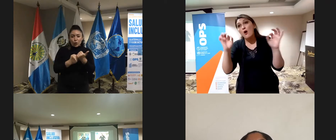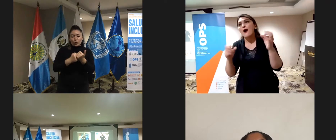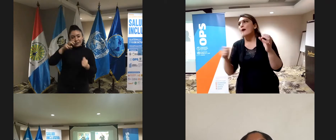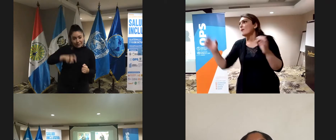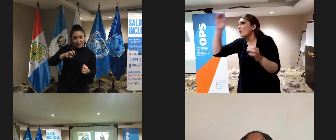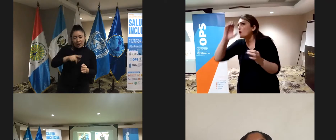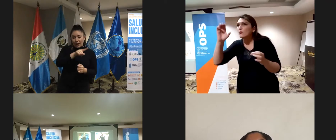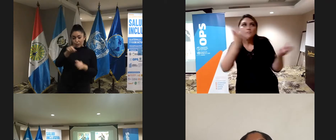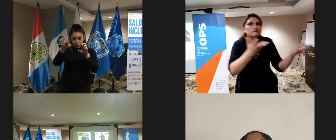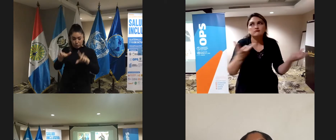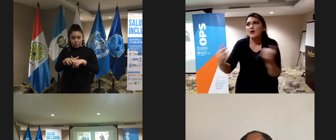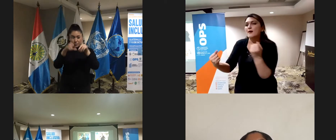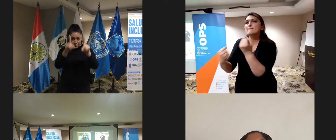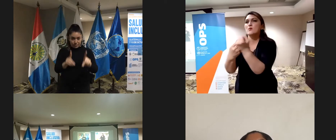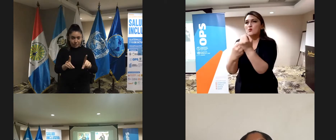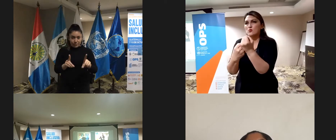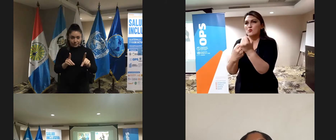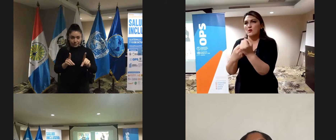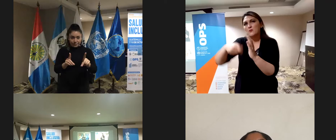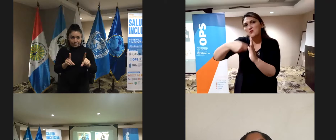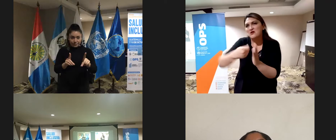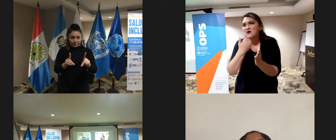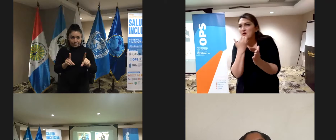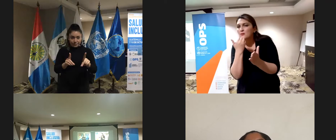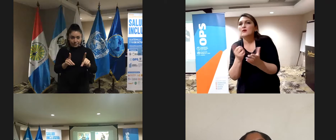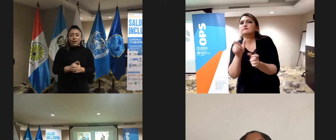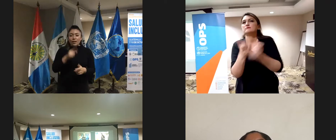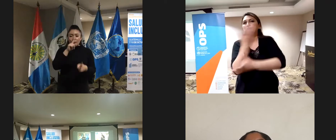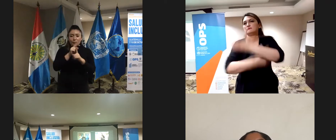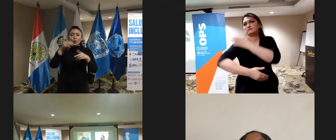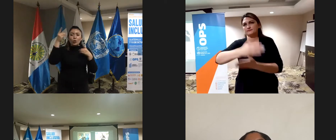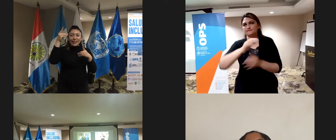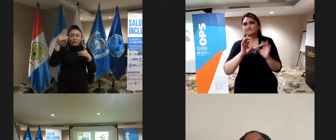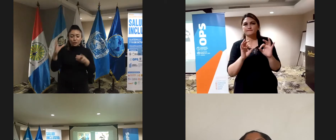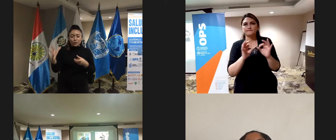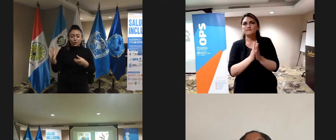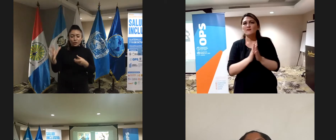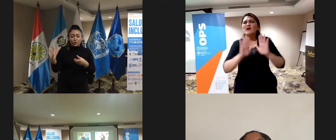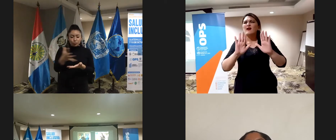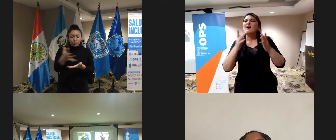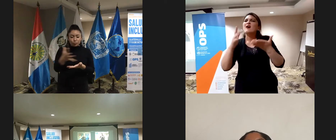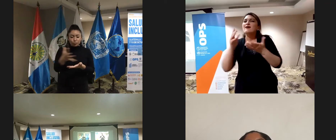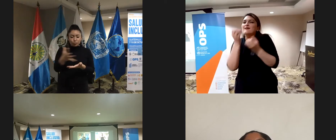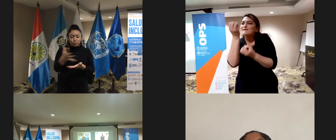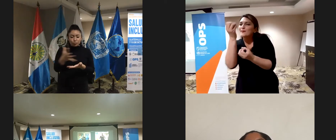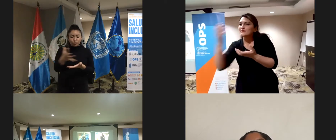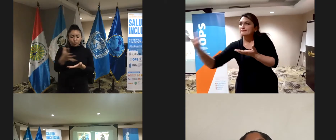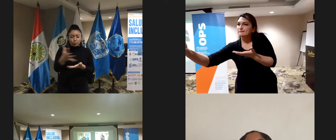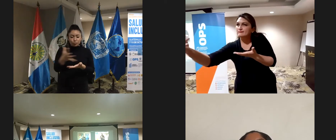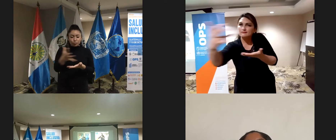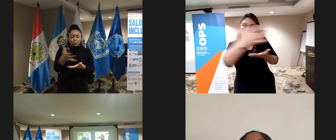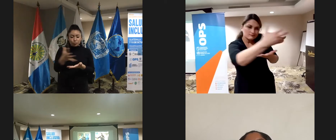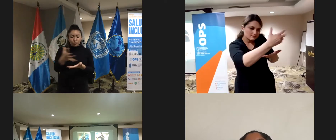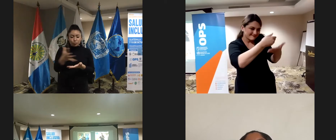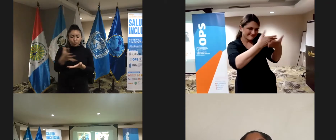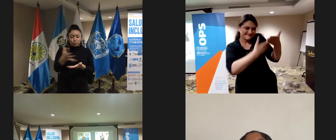a las personas con discapacidad. Los datos que se recolectan nos generan información, es cierto,